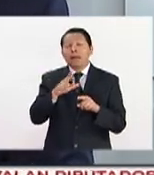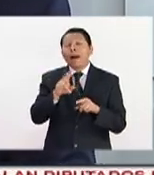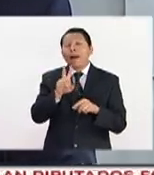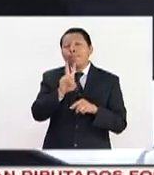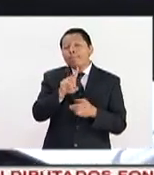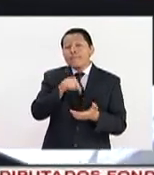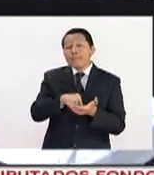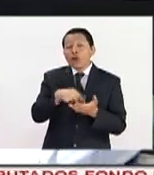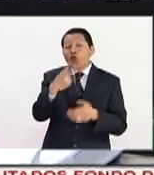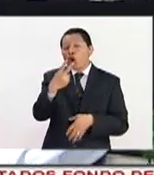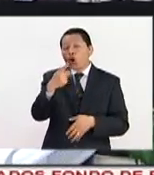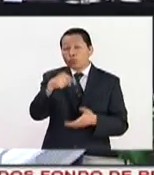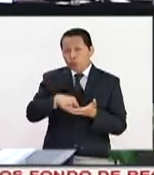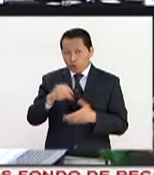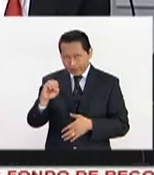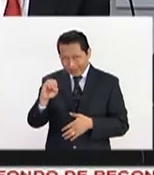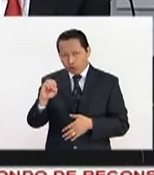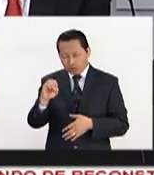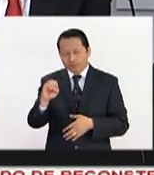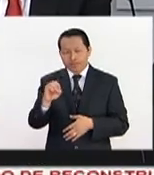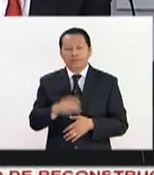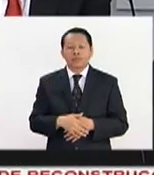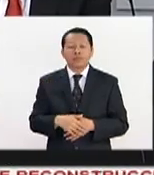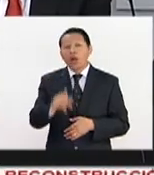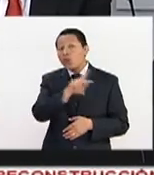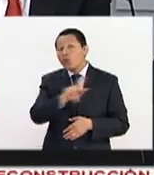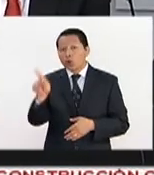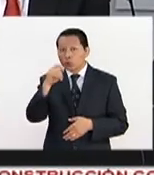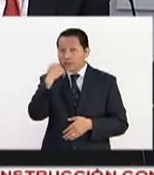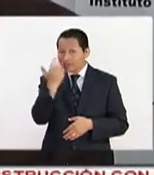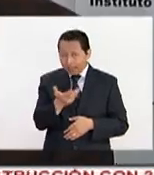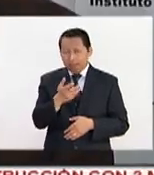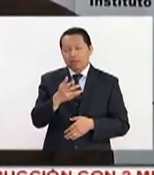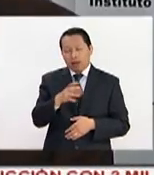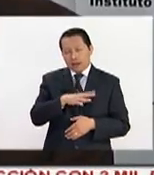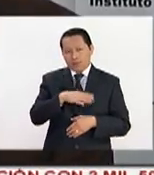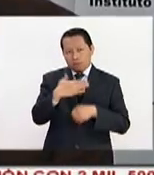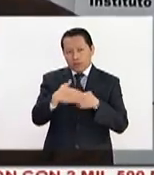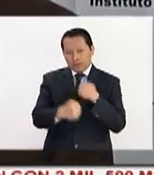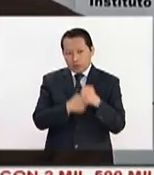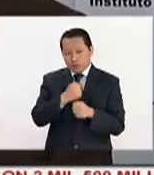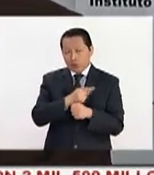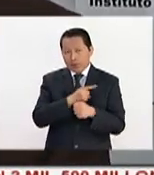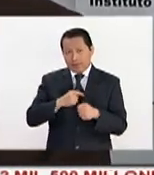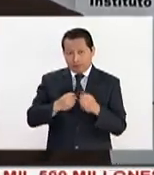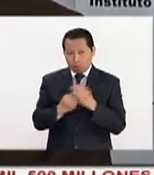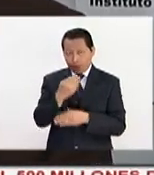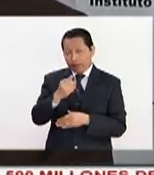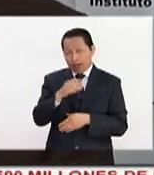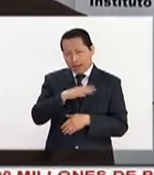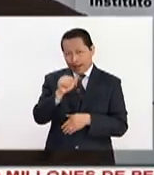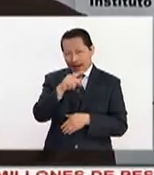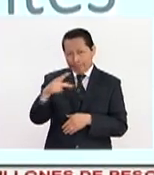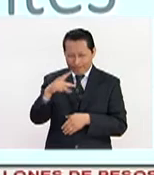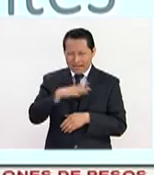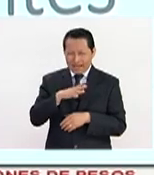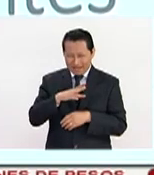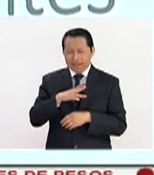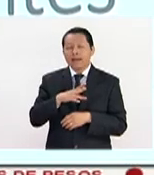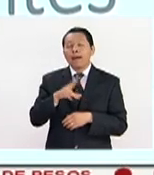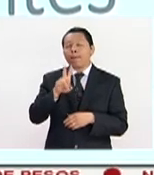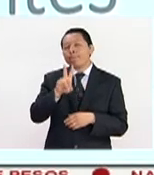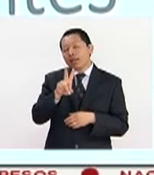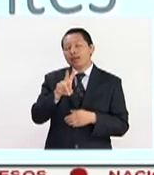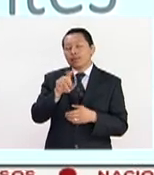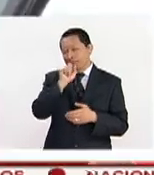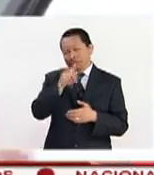2.0. Todos los que aspiren a participar en el proceso electoral del próximo año tendrán que descargar esta nueva actualización que